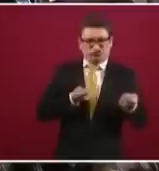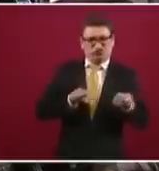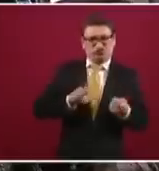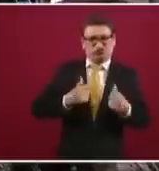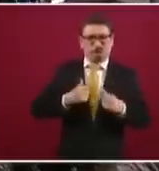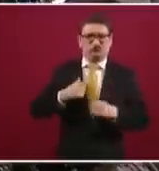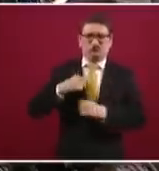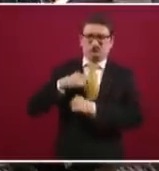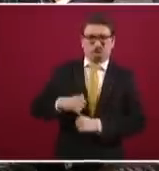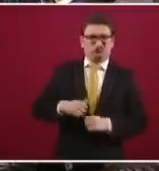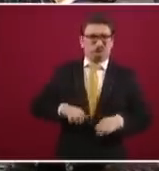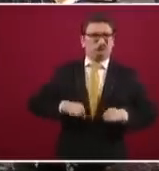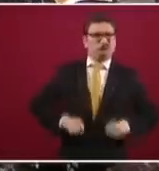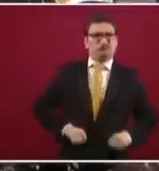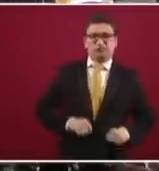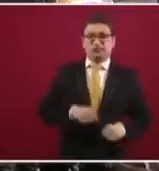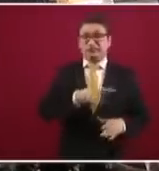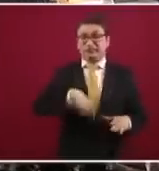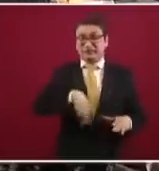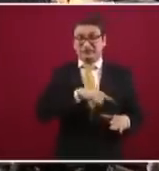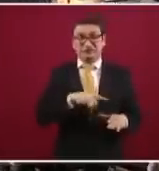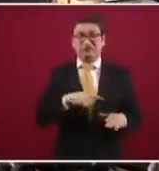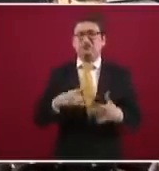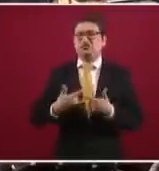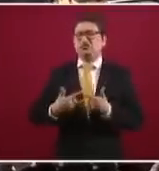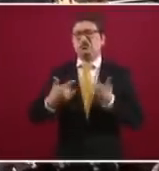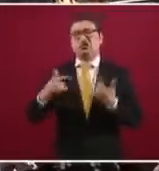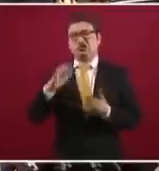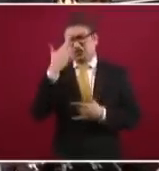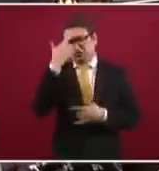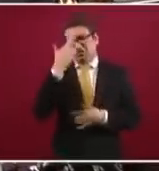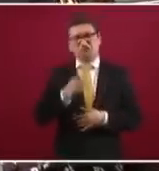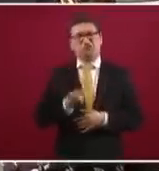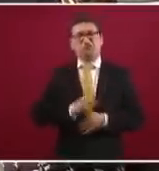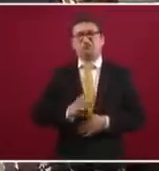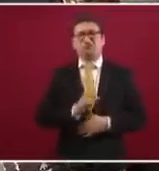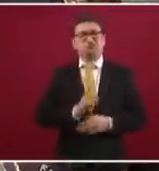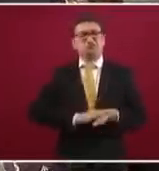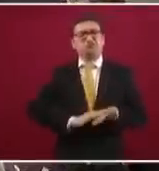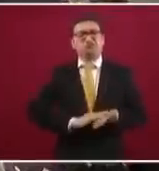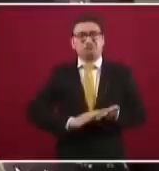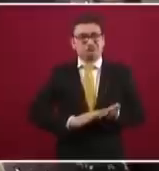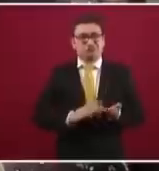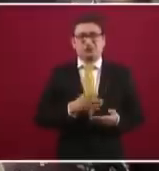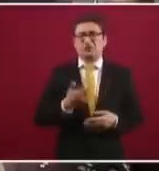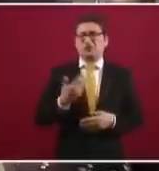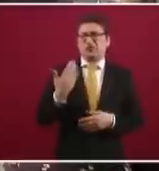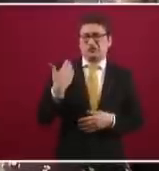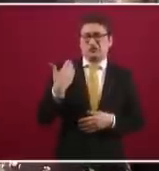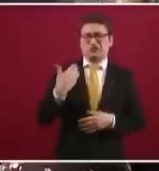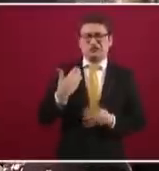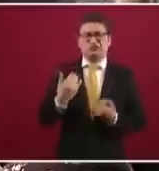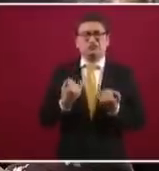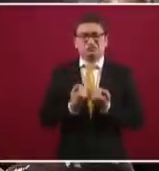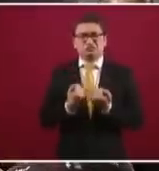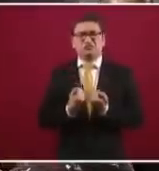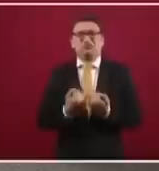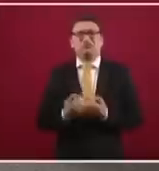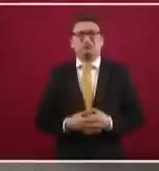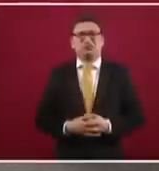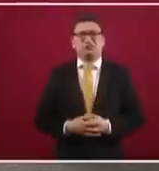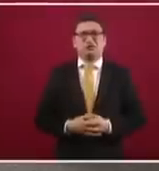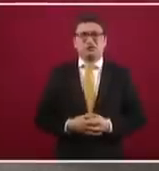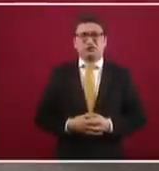que se recordara la historia. Hubo un tiempo, hace poco, que